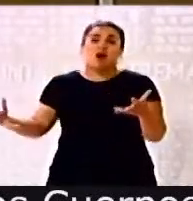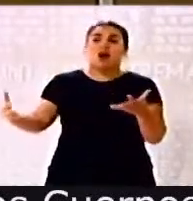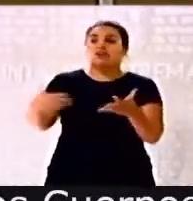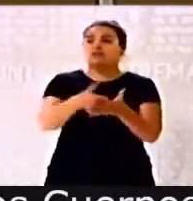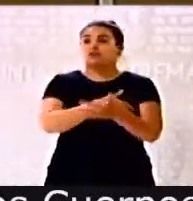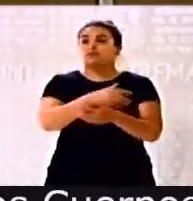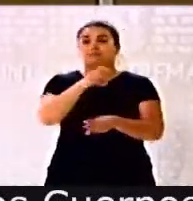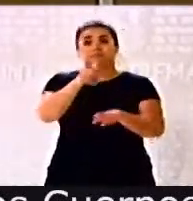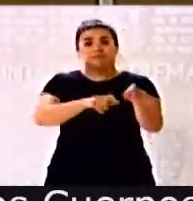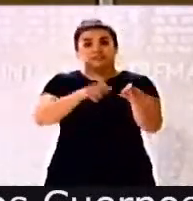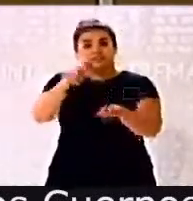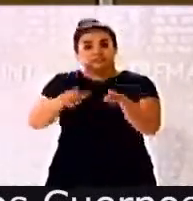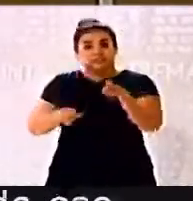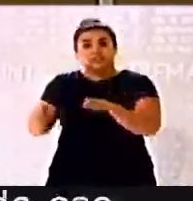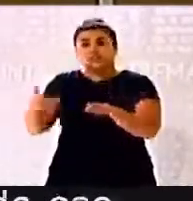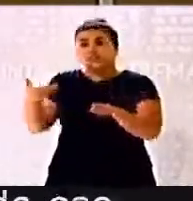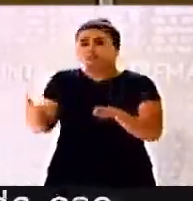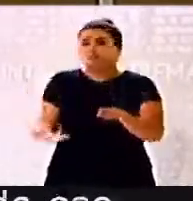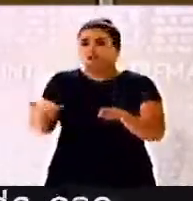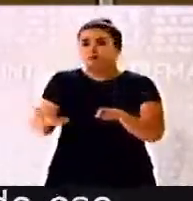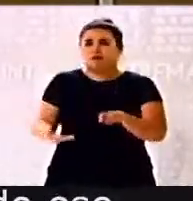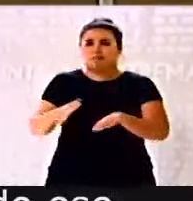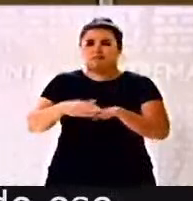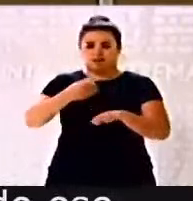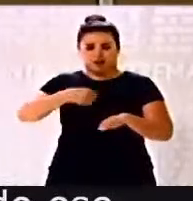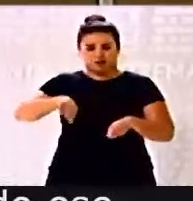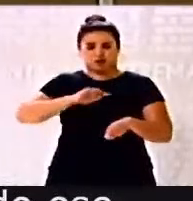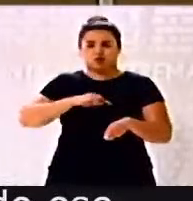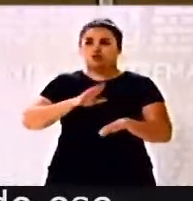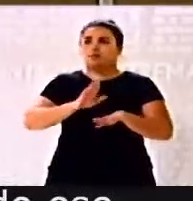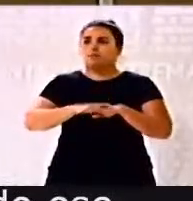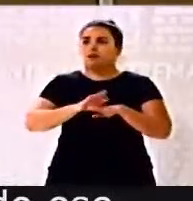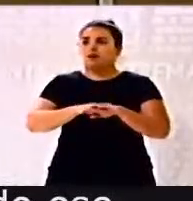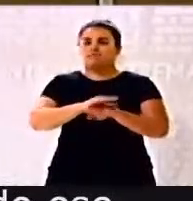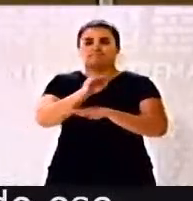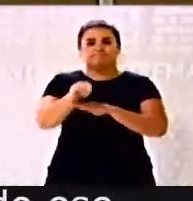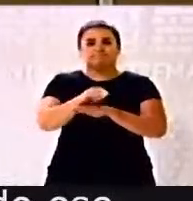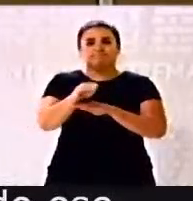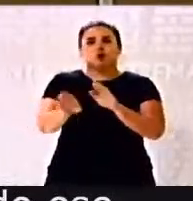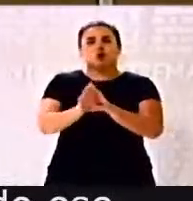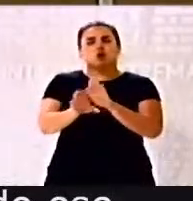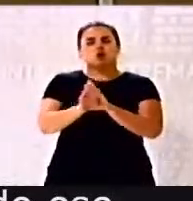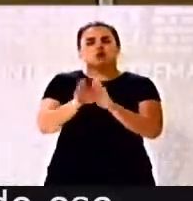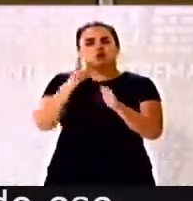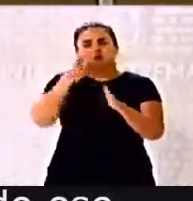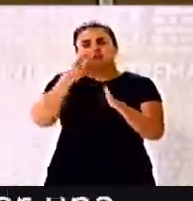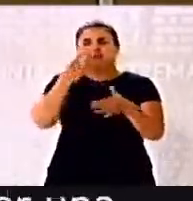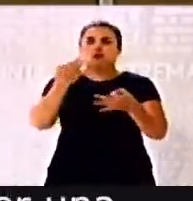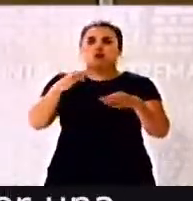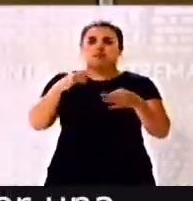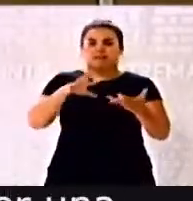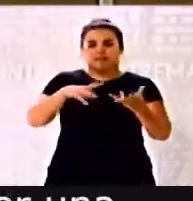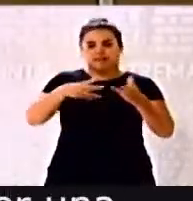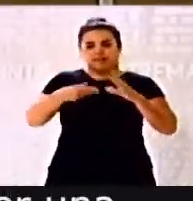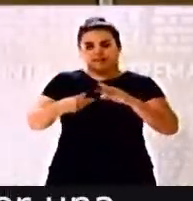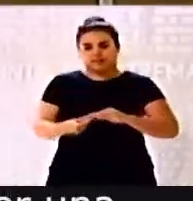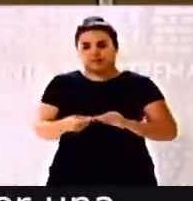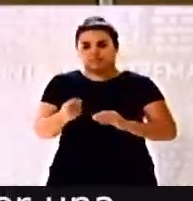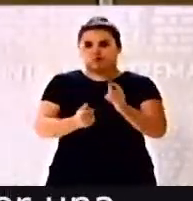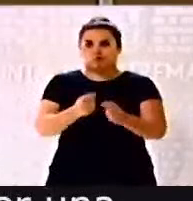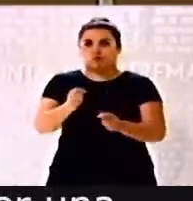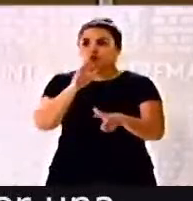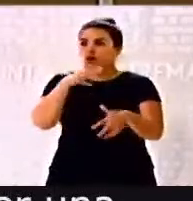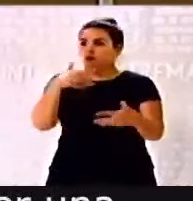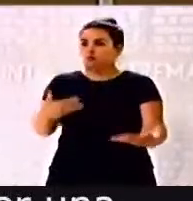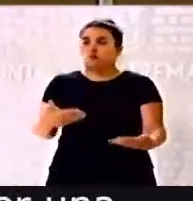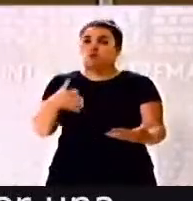ese personal tan esencial para nosotros y para mantener una normalidad lo más adecuada posible en estos